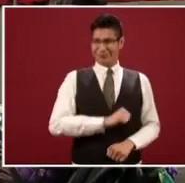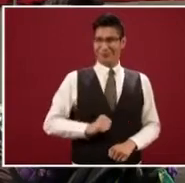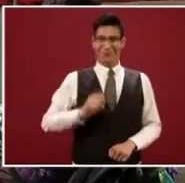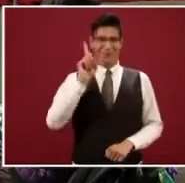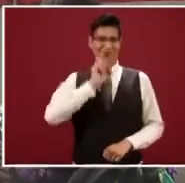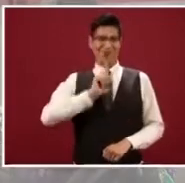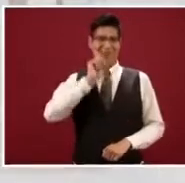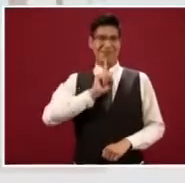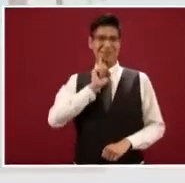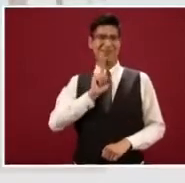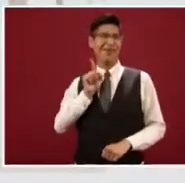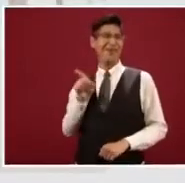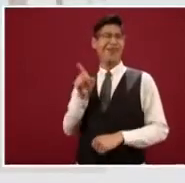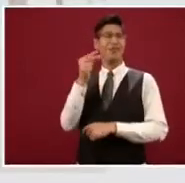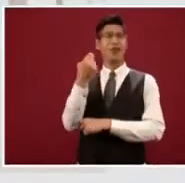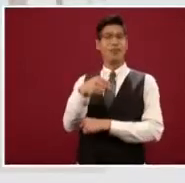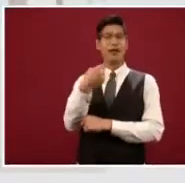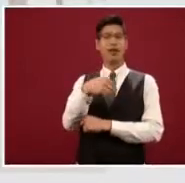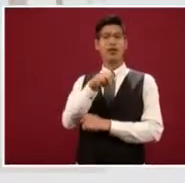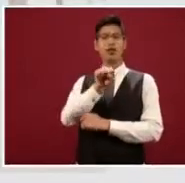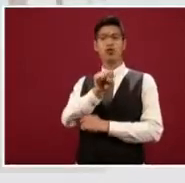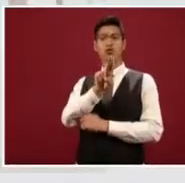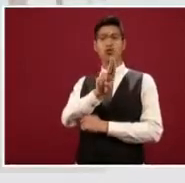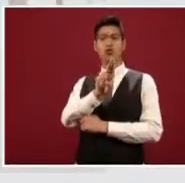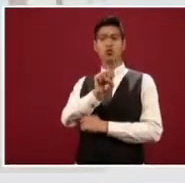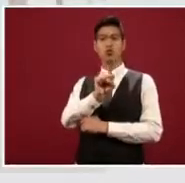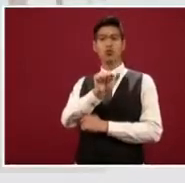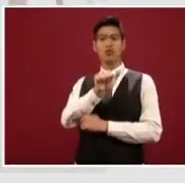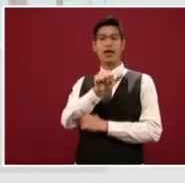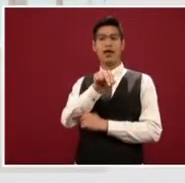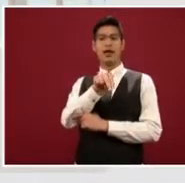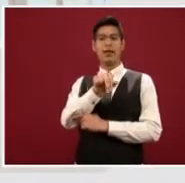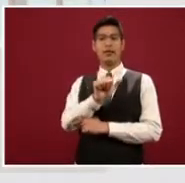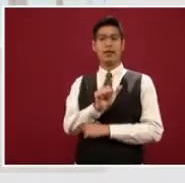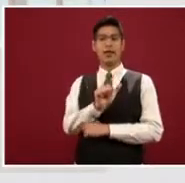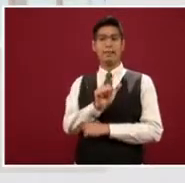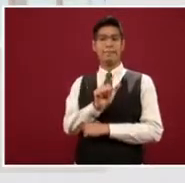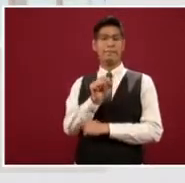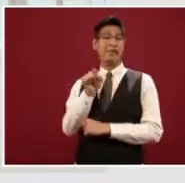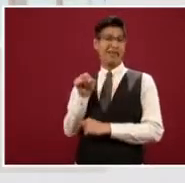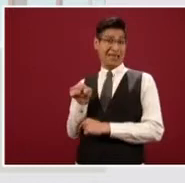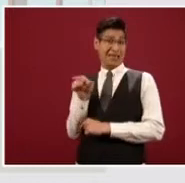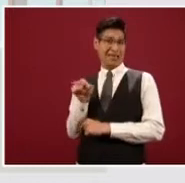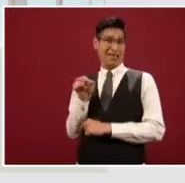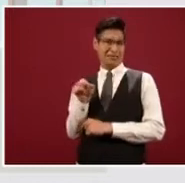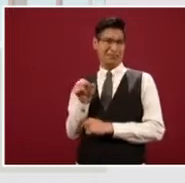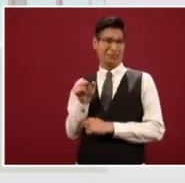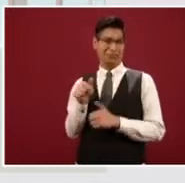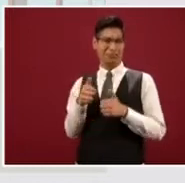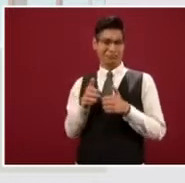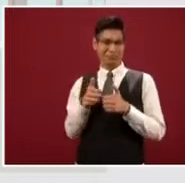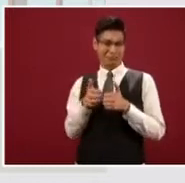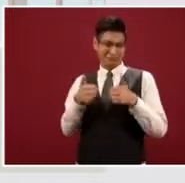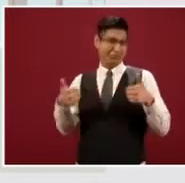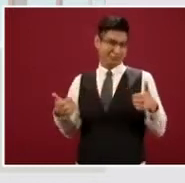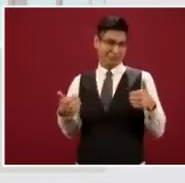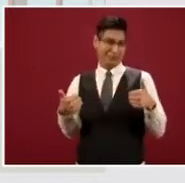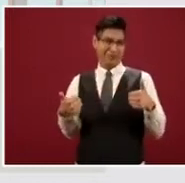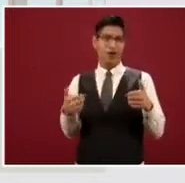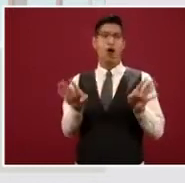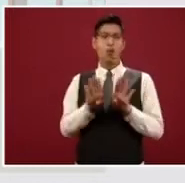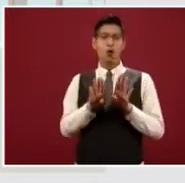heroína se llama Susana Distancia y precisamente uno de sus principales, comentaba ayer el doctor Cortés Alcalá, uno de sus